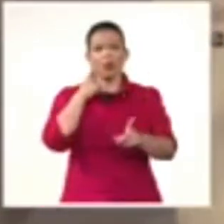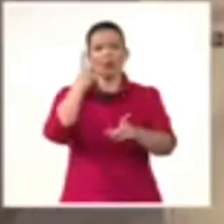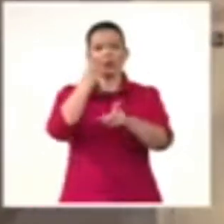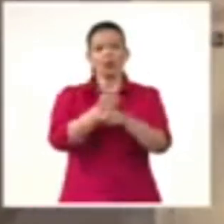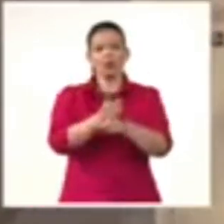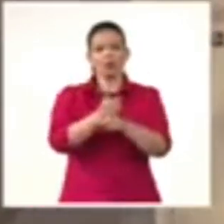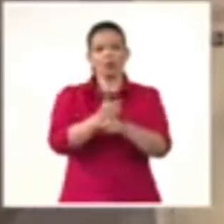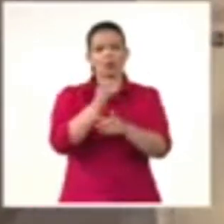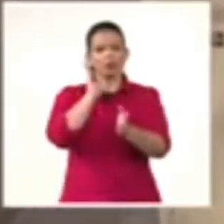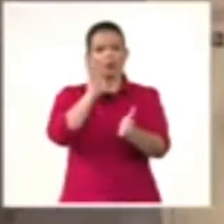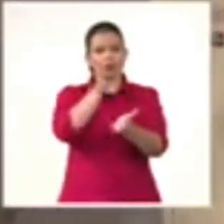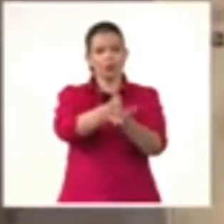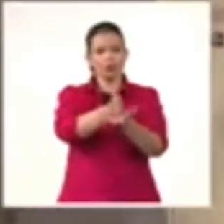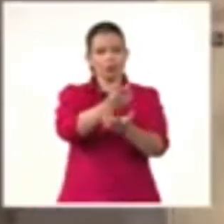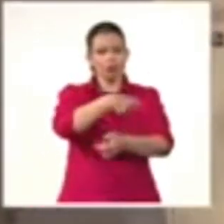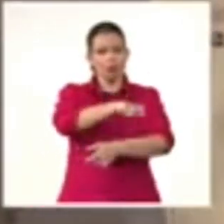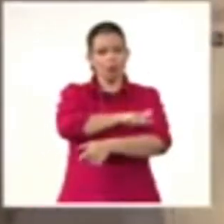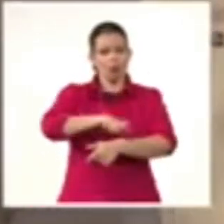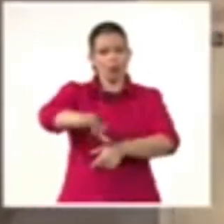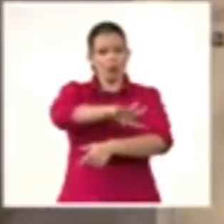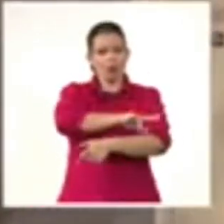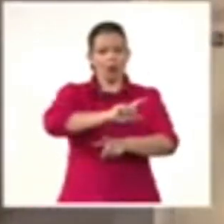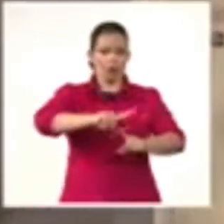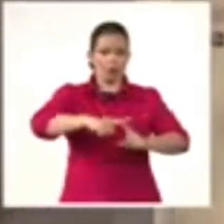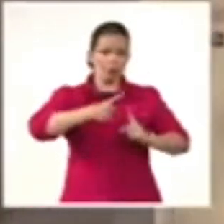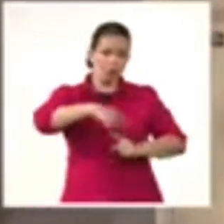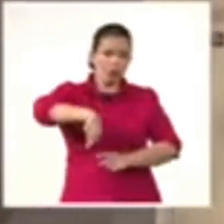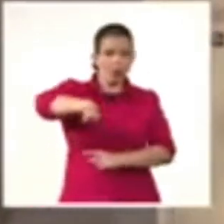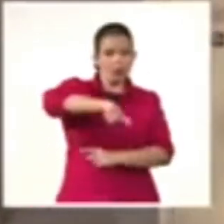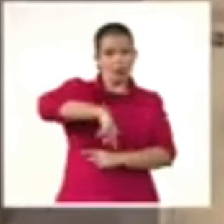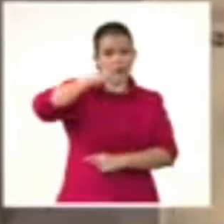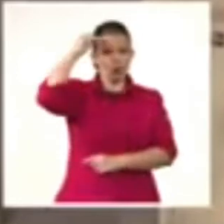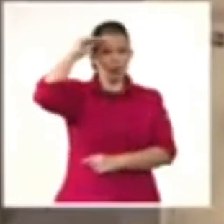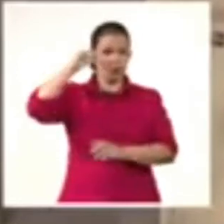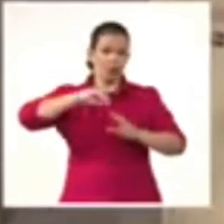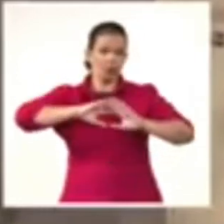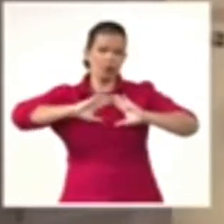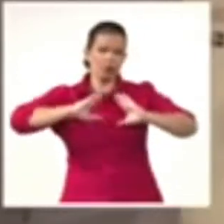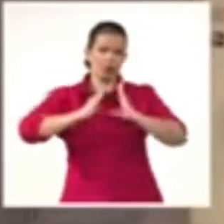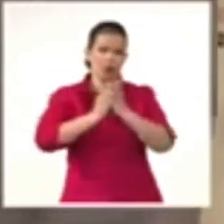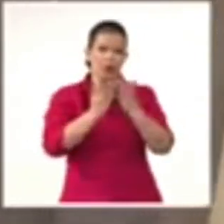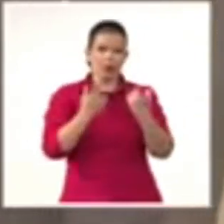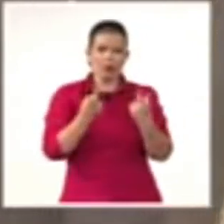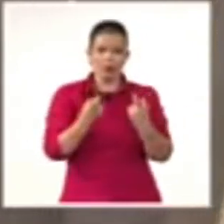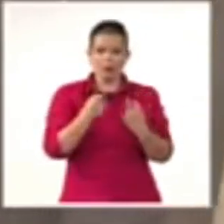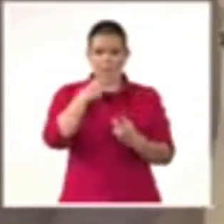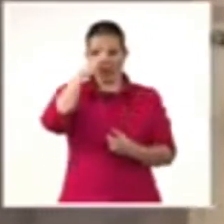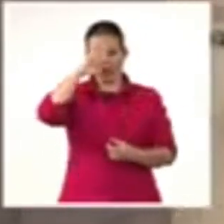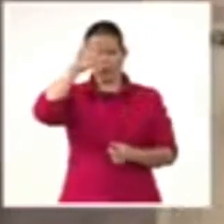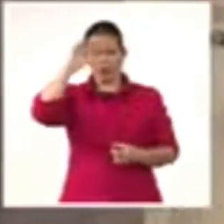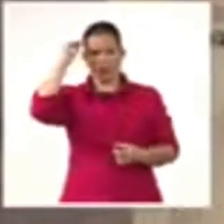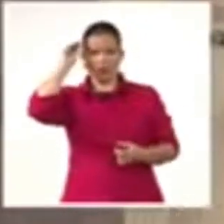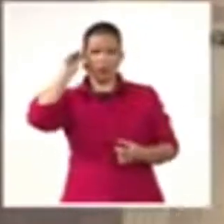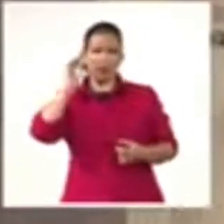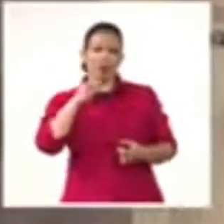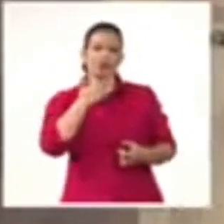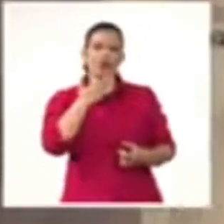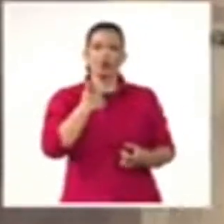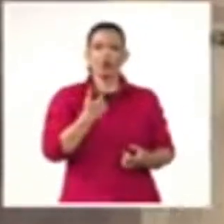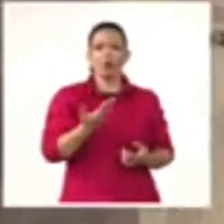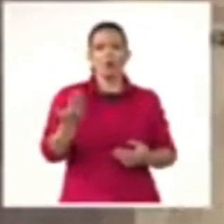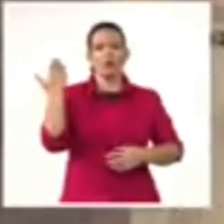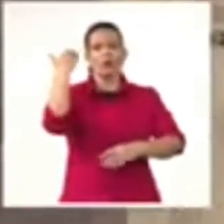la presión, las necesidades que han crecido y se han profundizado en toda Cuba, con el azote del bloqueo reforzado,